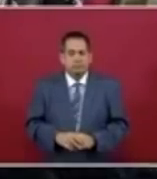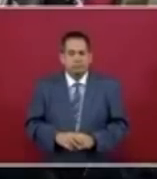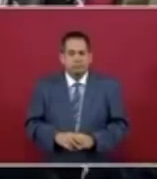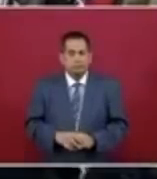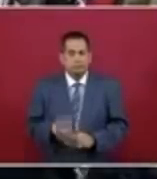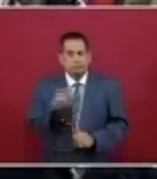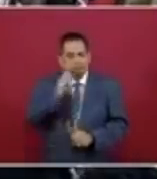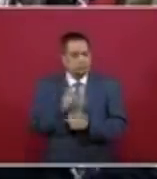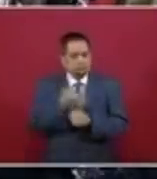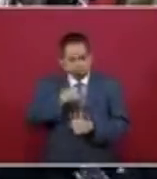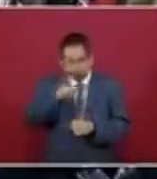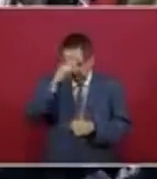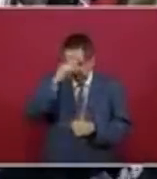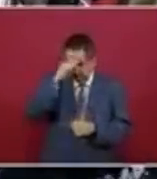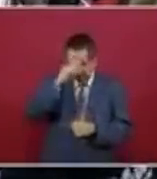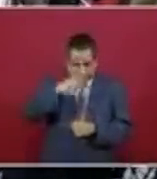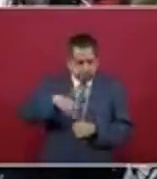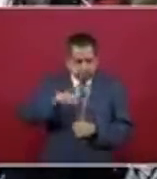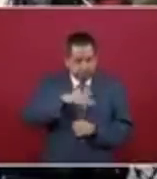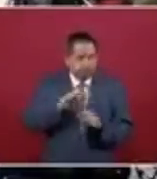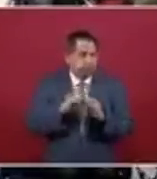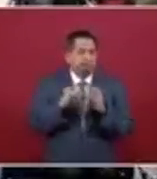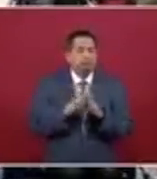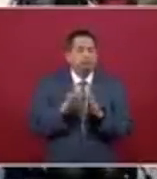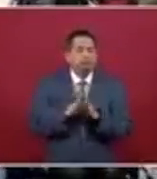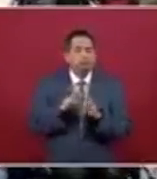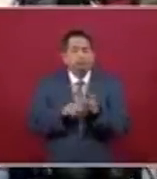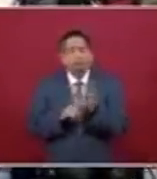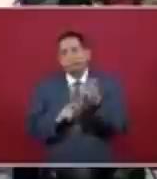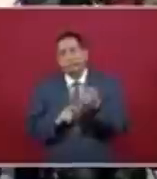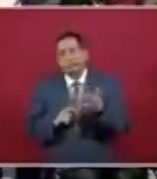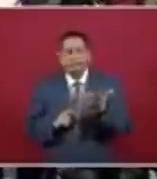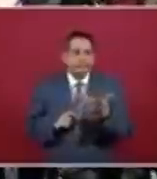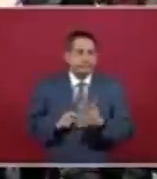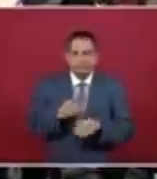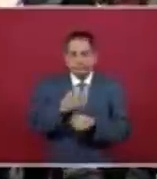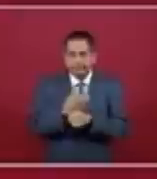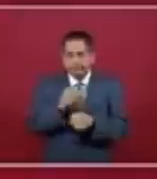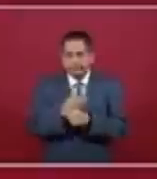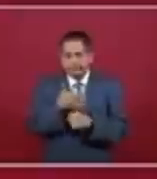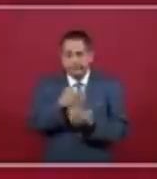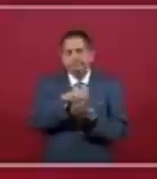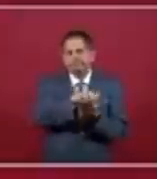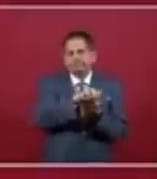Estamos buscando la manera, por lo pronto, de reducir